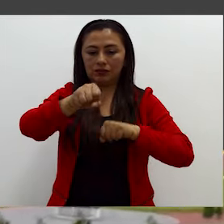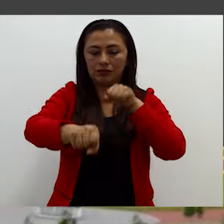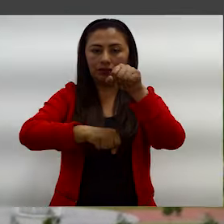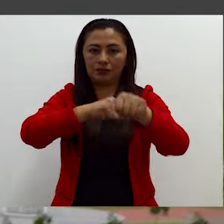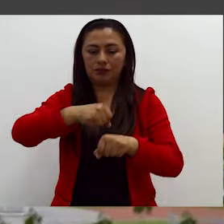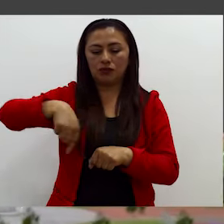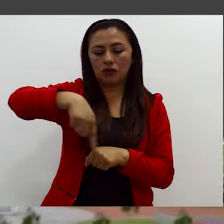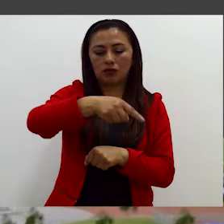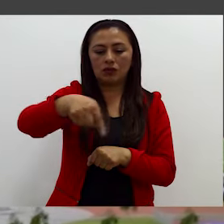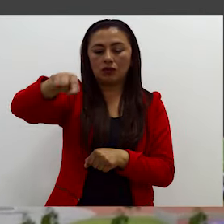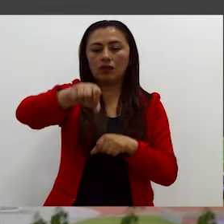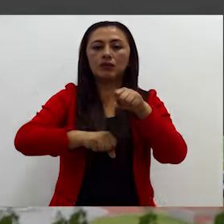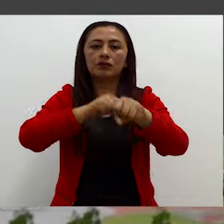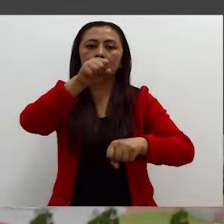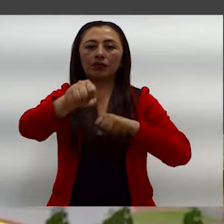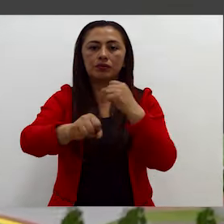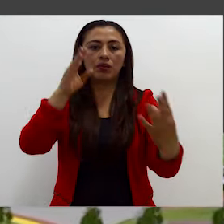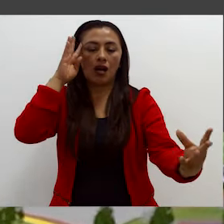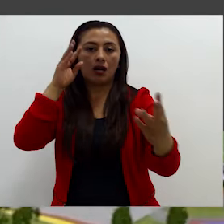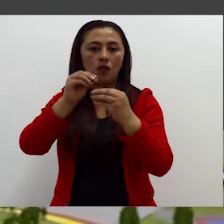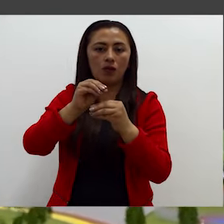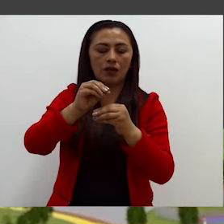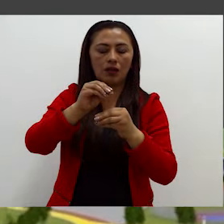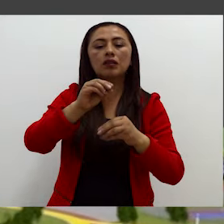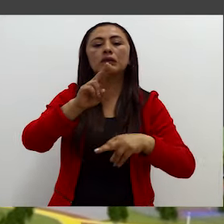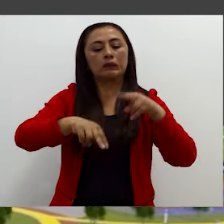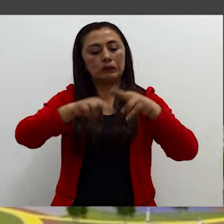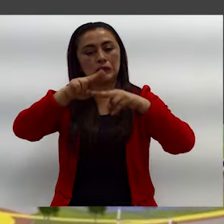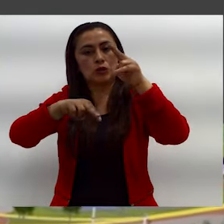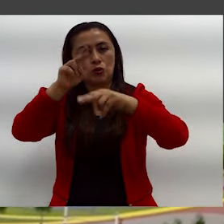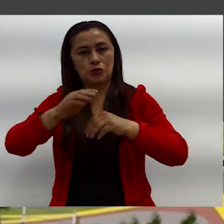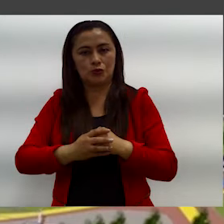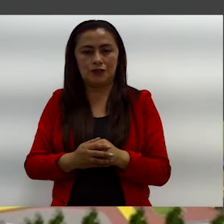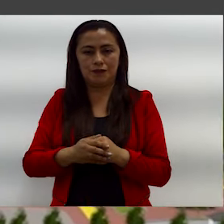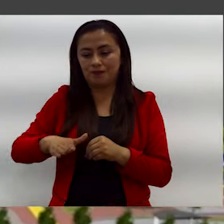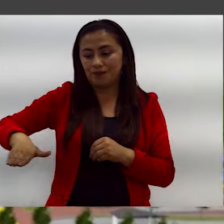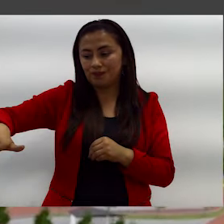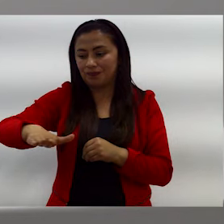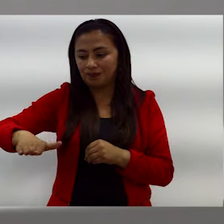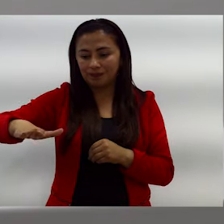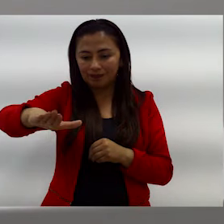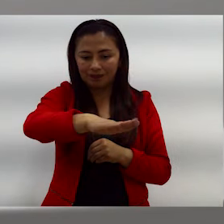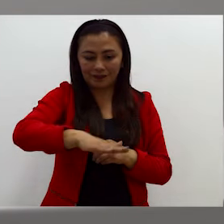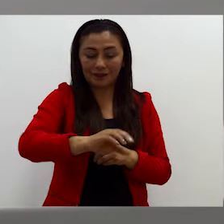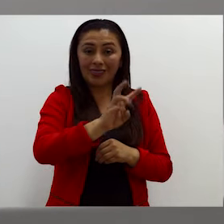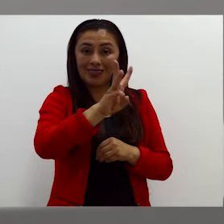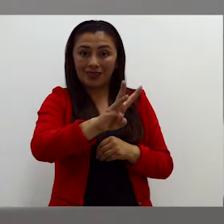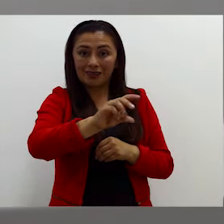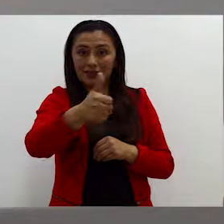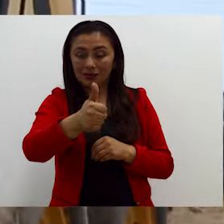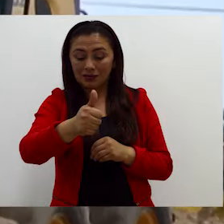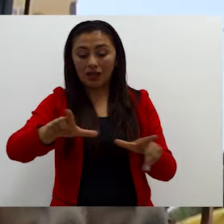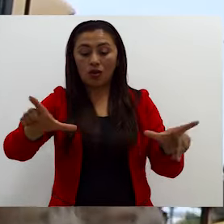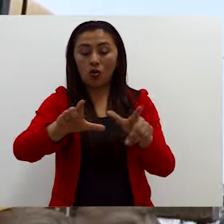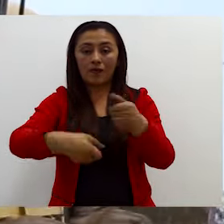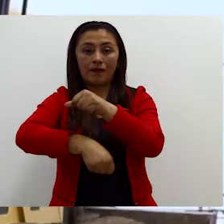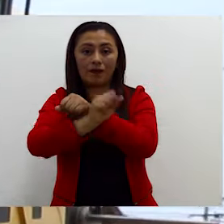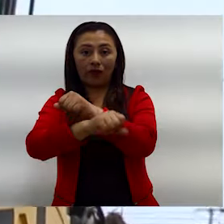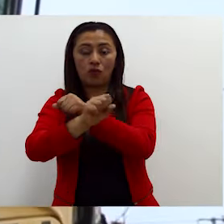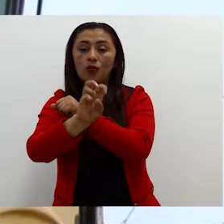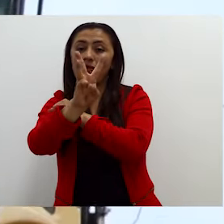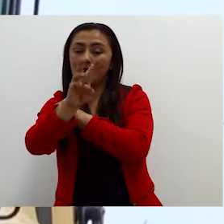del complejo deportivo. Igualmente, en esa primera fase se contemplan 3 plazoletas y 3 canchas multifuncionales. Estas